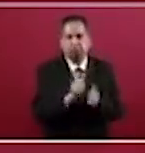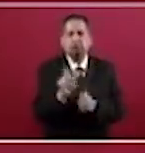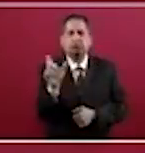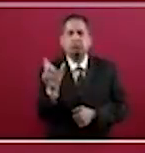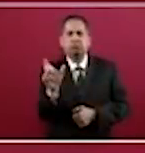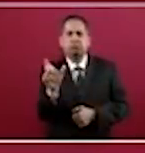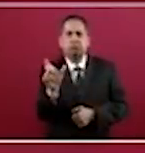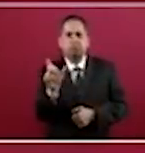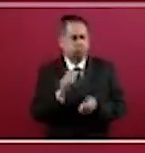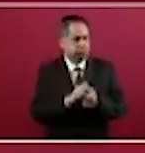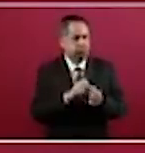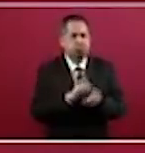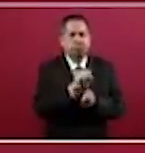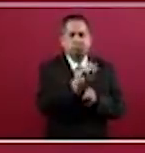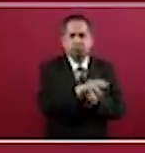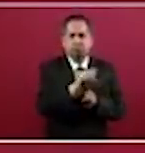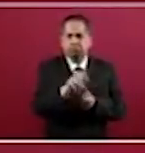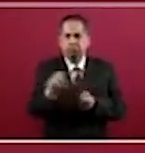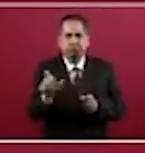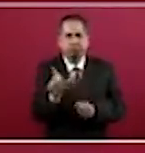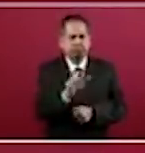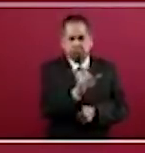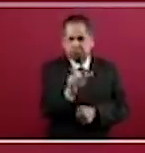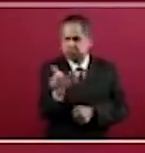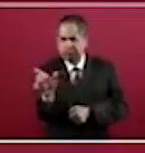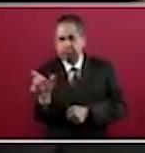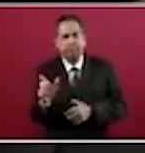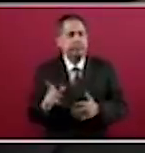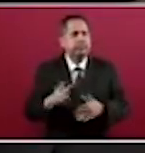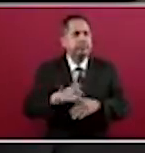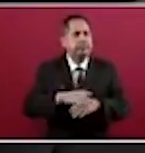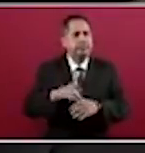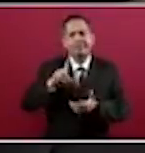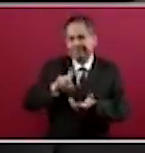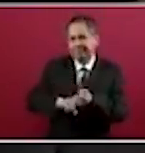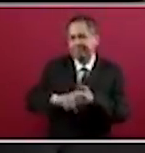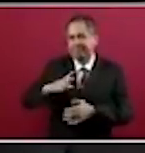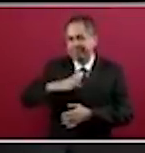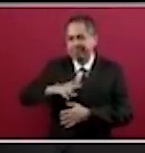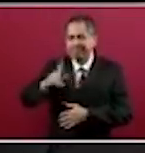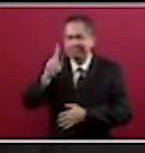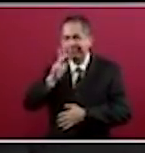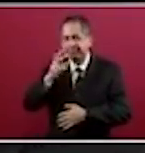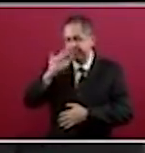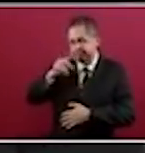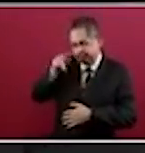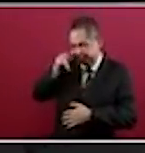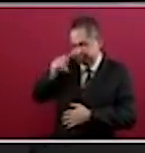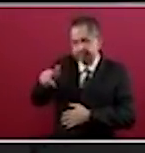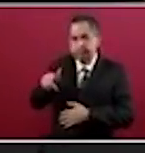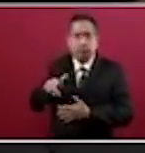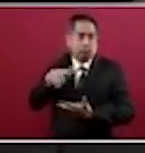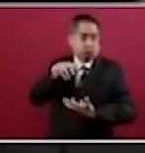tarjeta, porque tenemos pruebas de que se